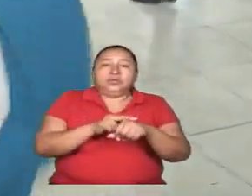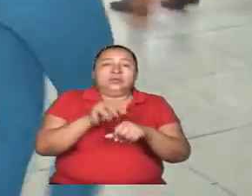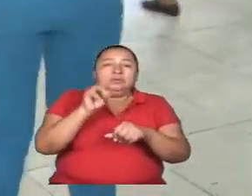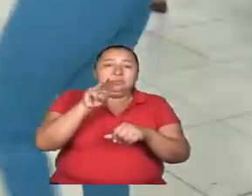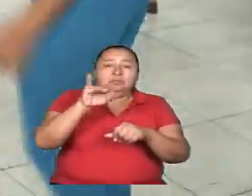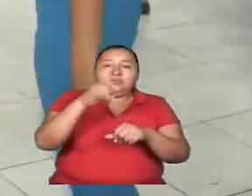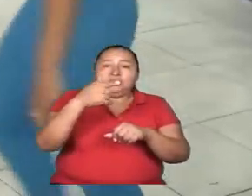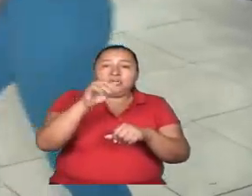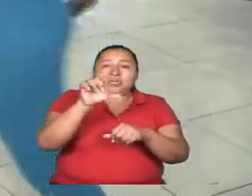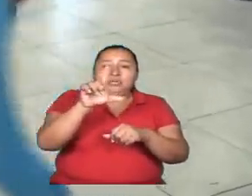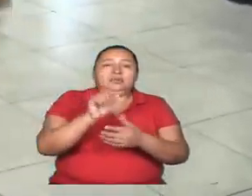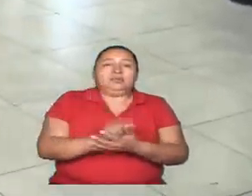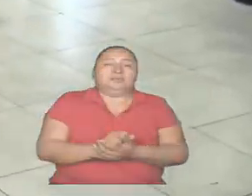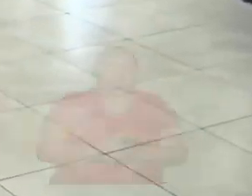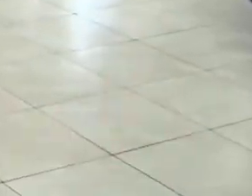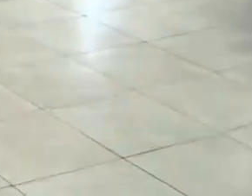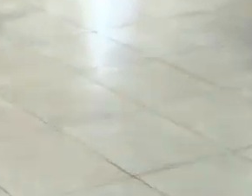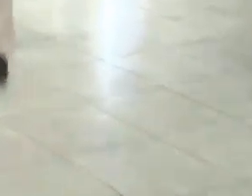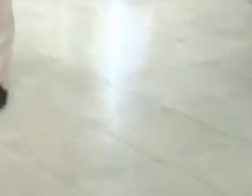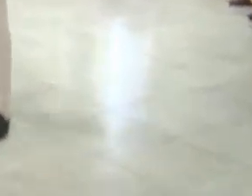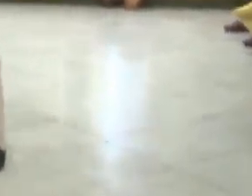informó Miguel Carranza Mena.